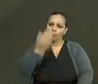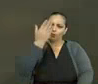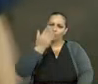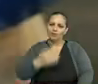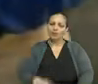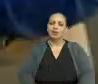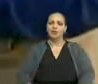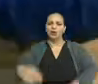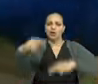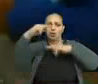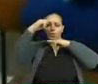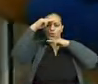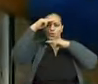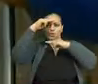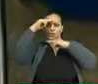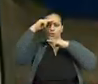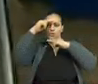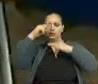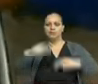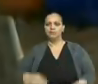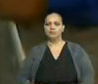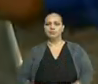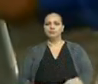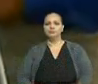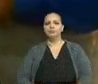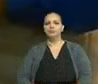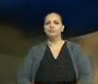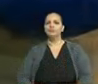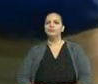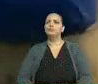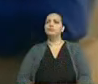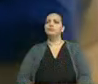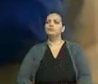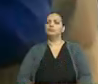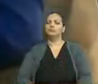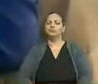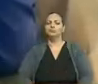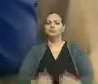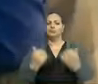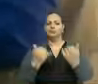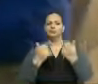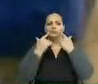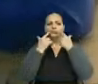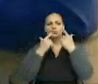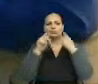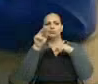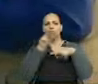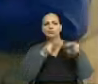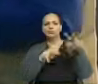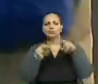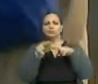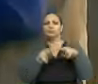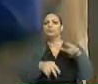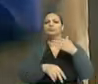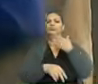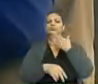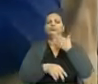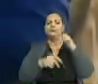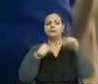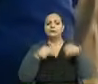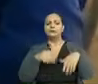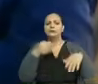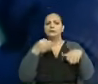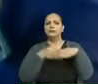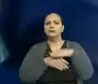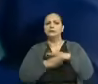en vivo y en directo. ¿Cómo va el procedimiento el día de hoy aquí en este sector populoso de la entrada de la 8,